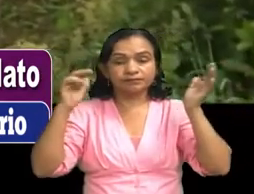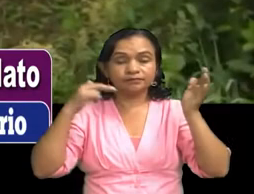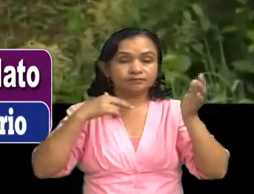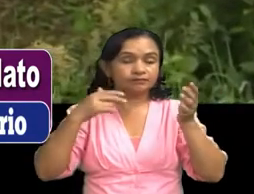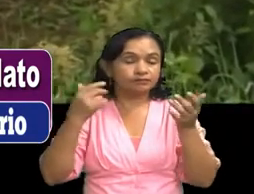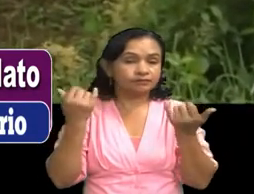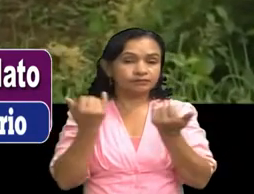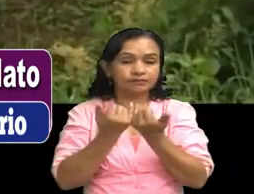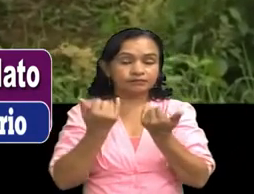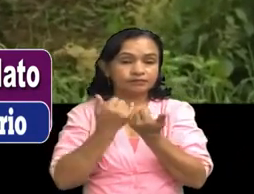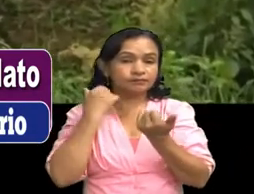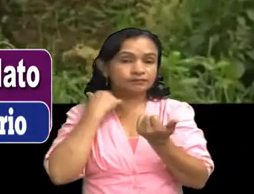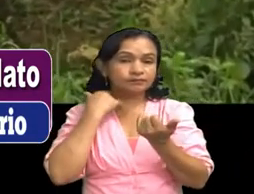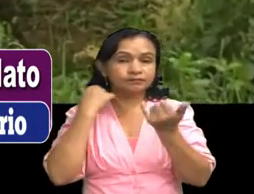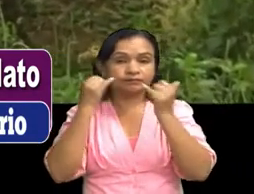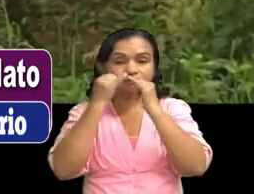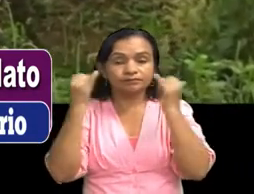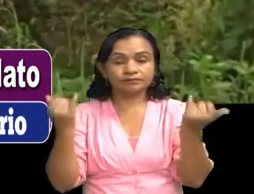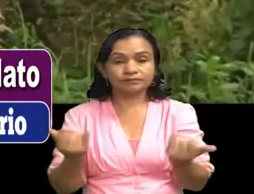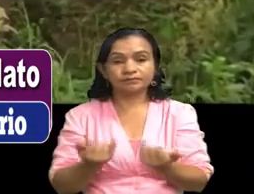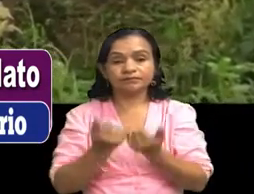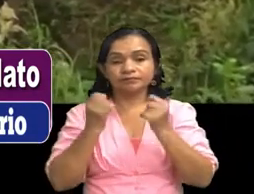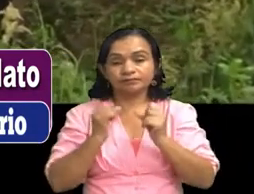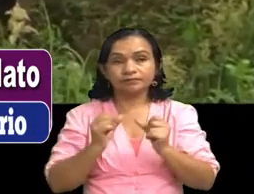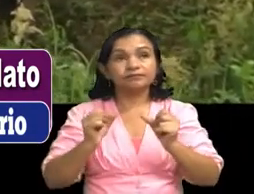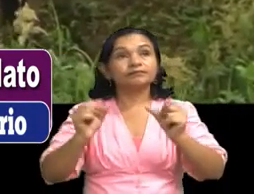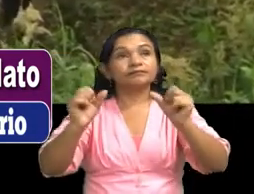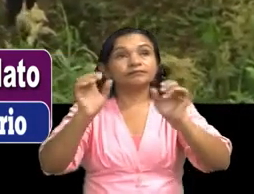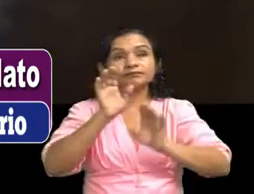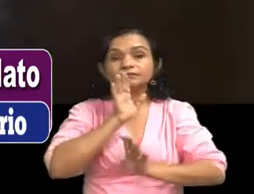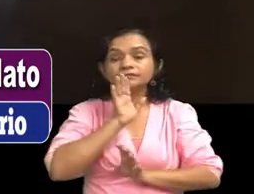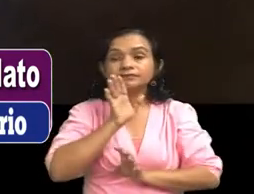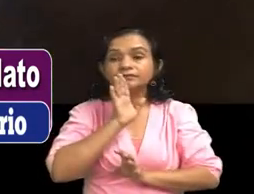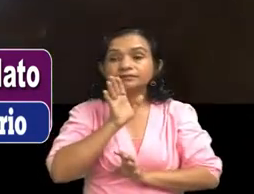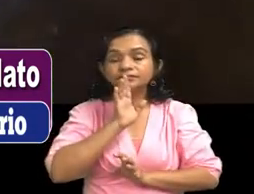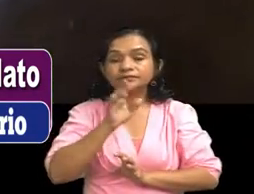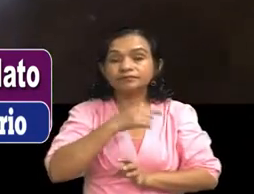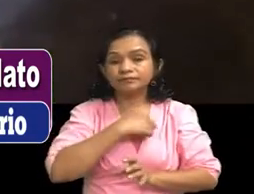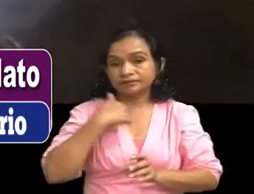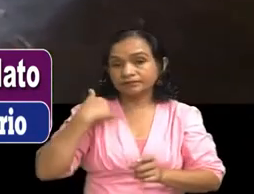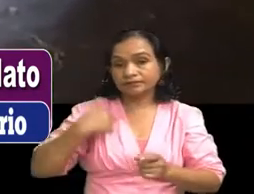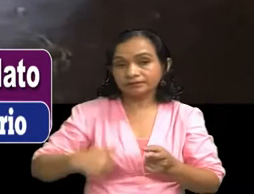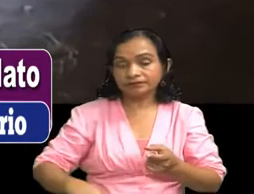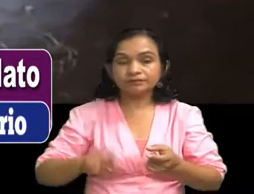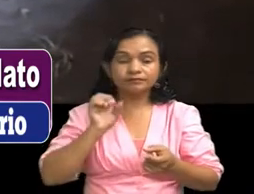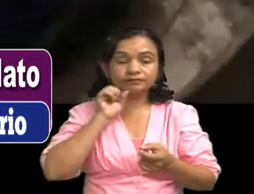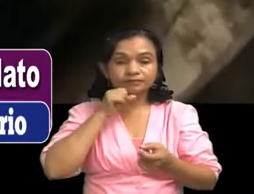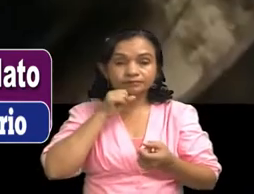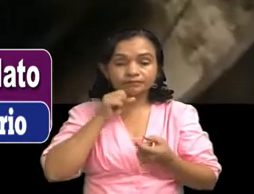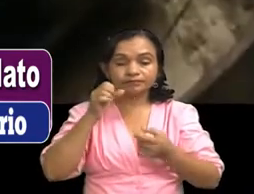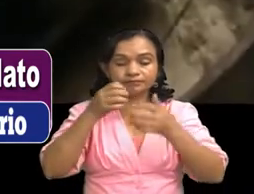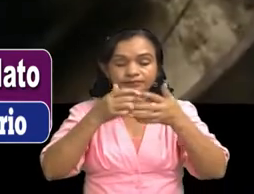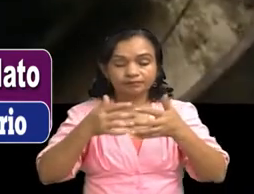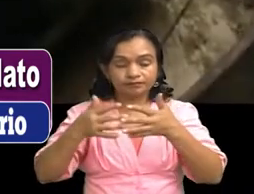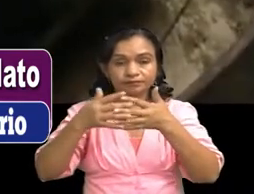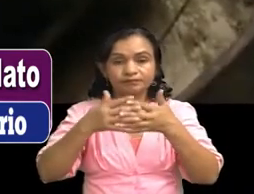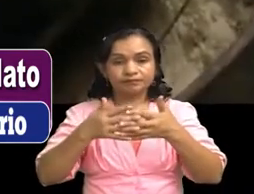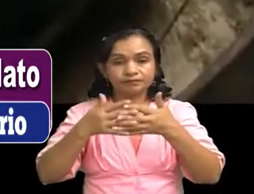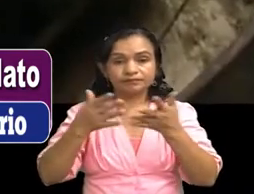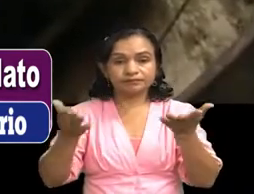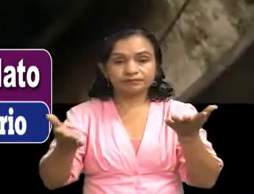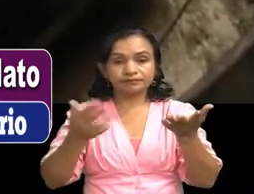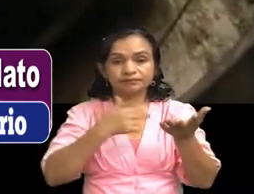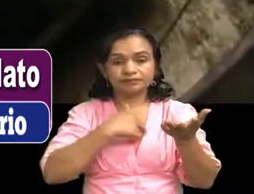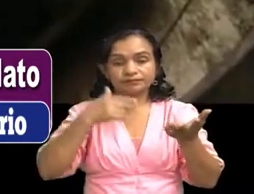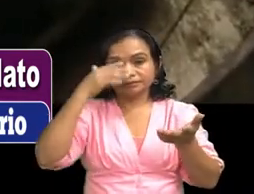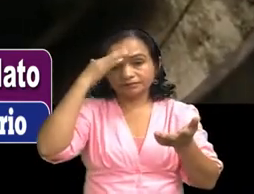mantenido a nivel internacional. Para empezar. Para empezar, estamos hablando de Taiwán, estamos hablando de los Estados Unidos, estamos hablando